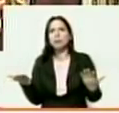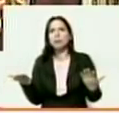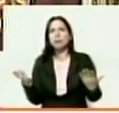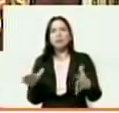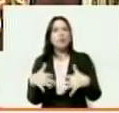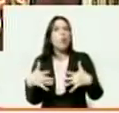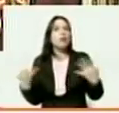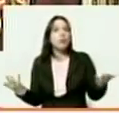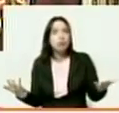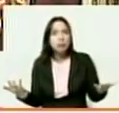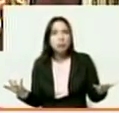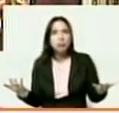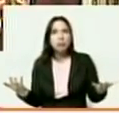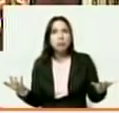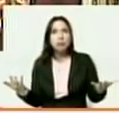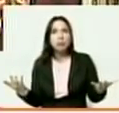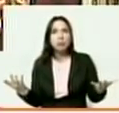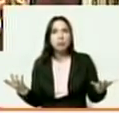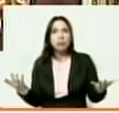¿Cuándo?